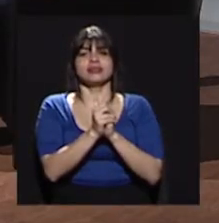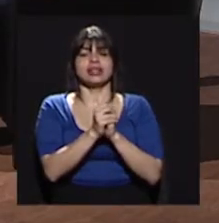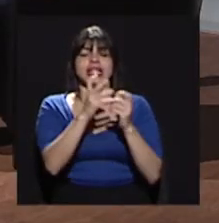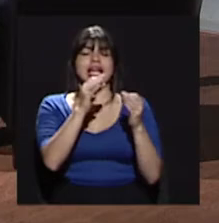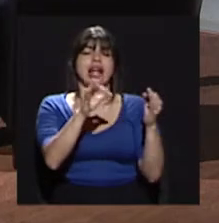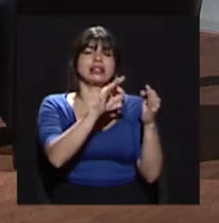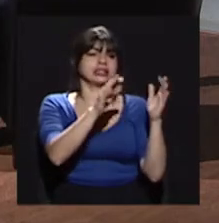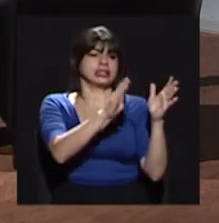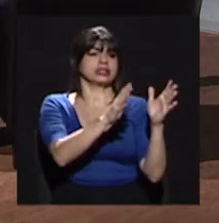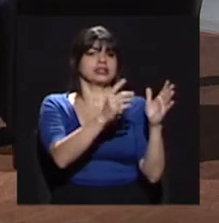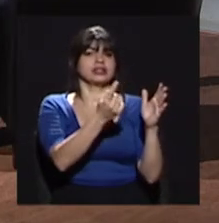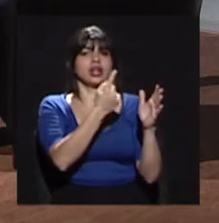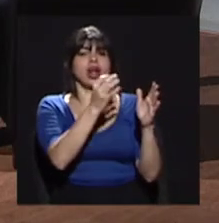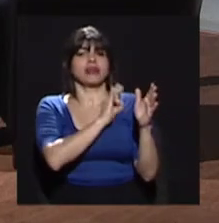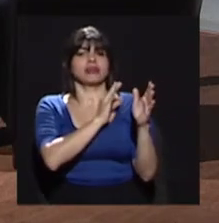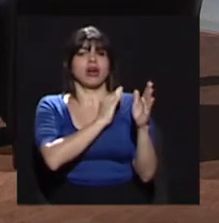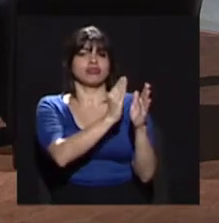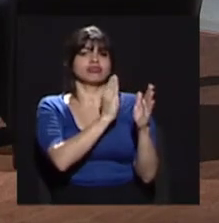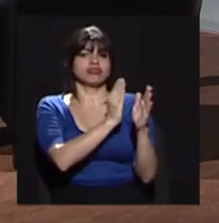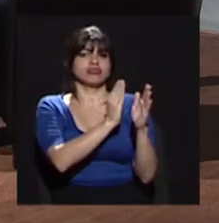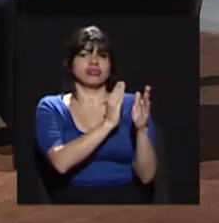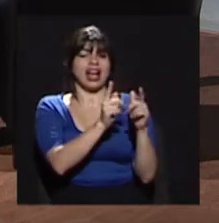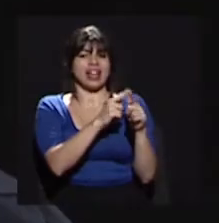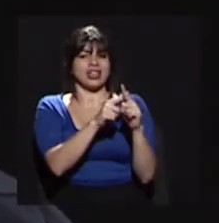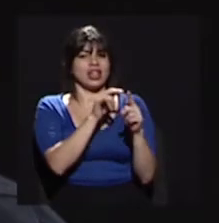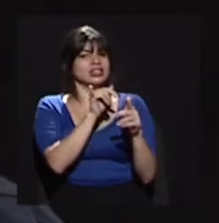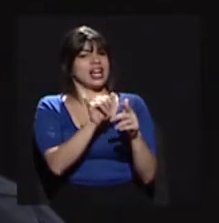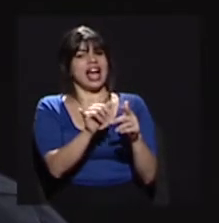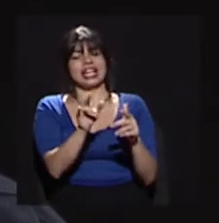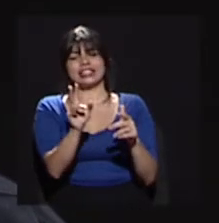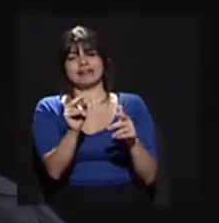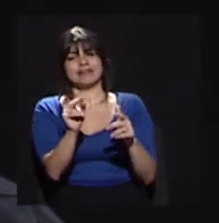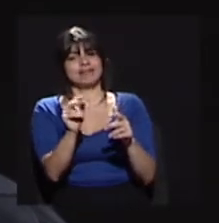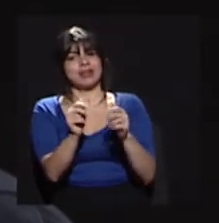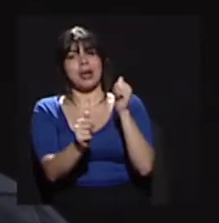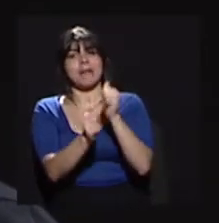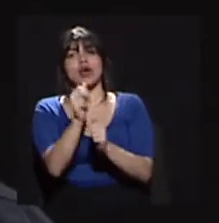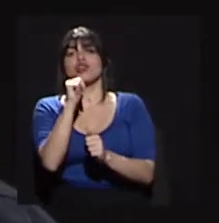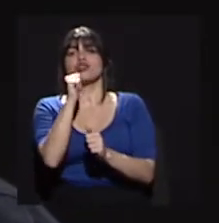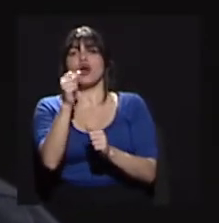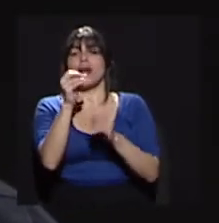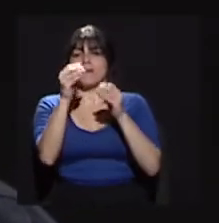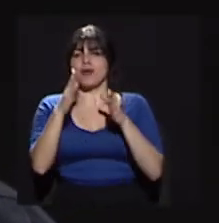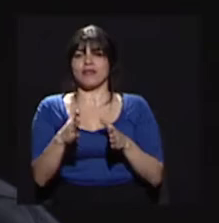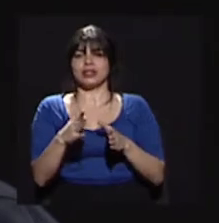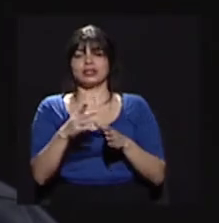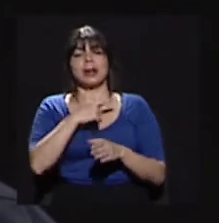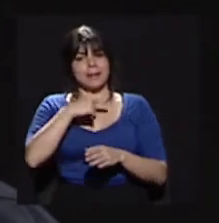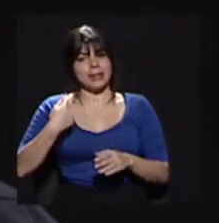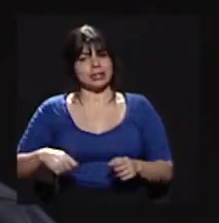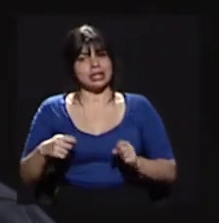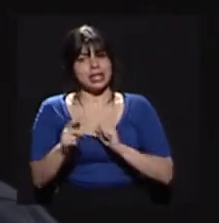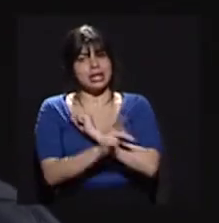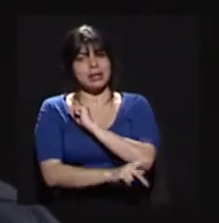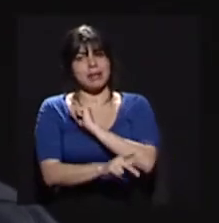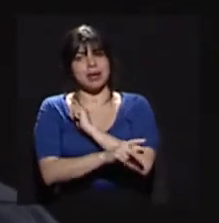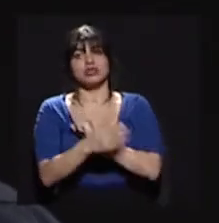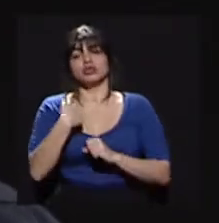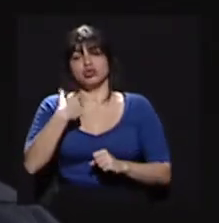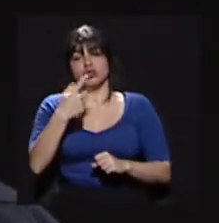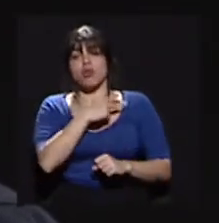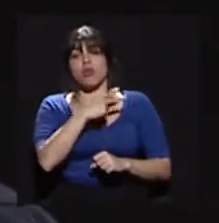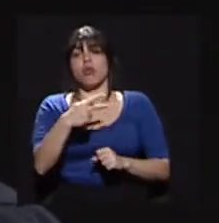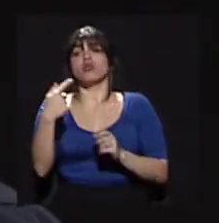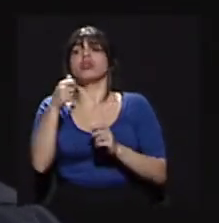ahí hay ya prevalece no el profesor sino el presidente de la república que lo soy por